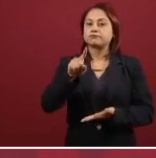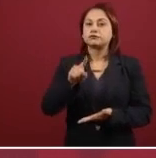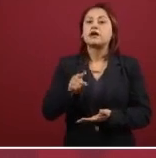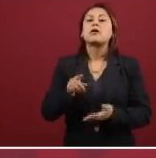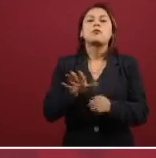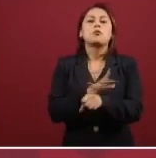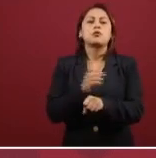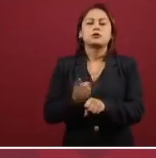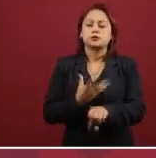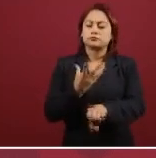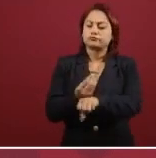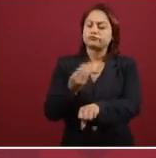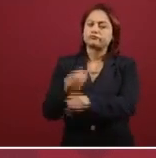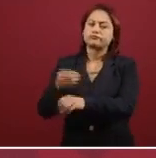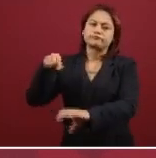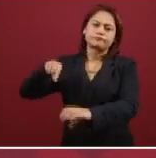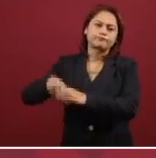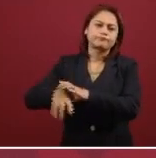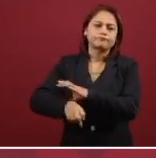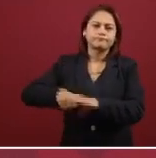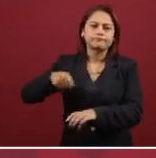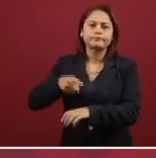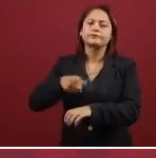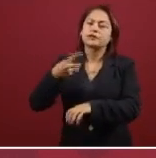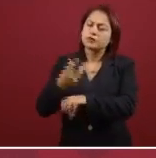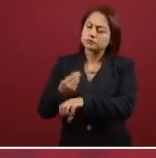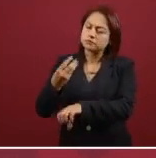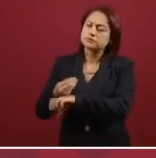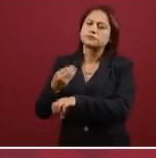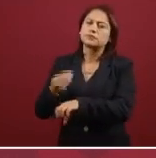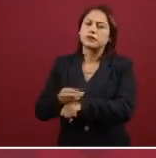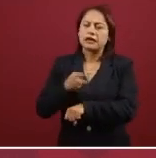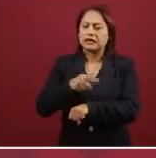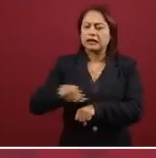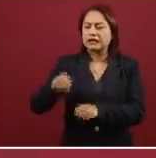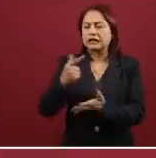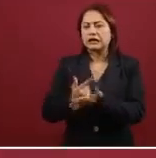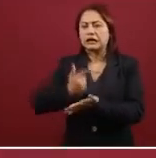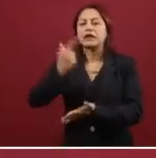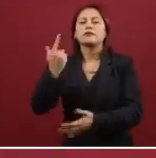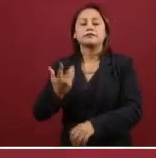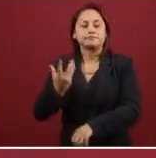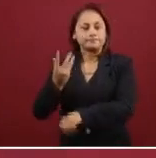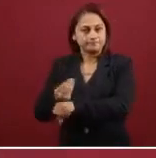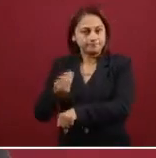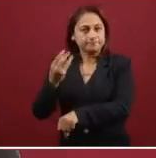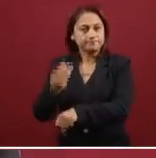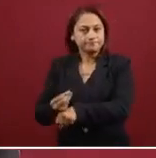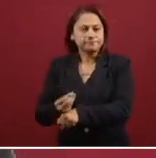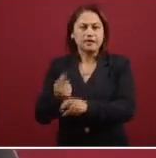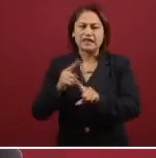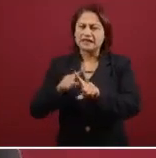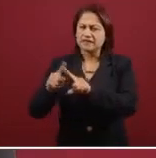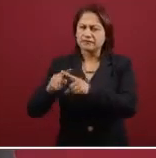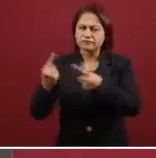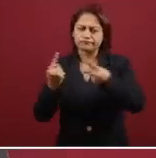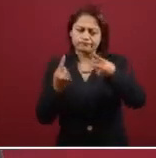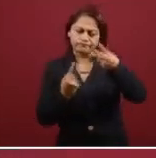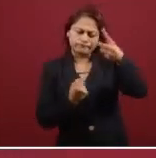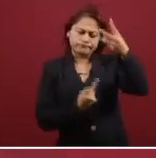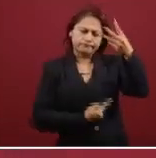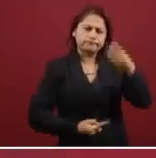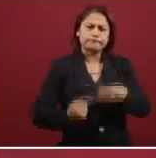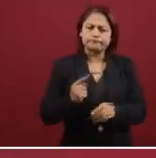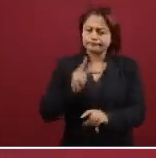las reparaciones menores, las reparaciones mayores, se hicieron una serie de actividades que permitieron que no